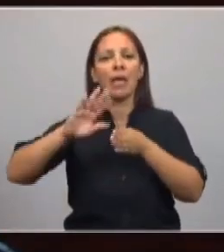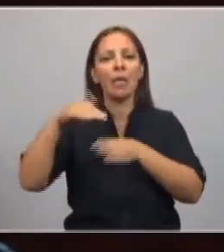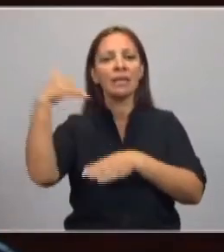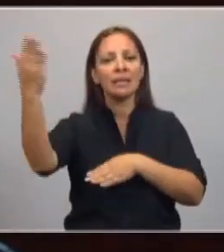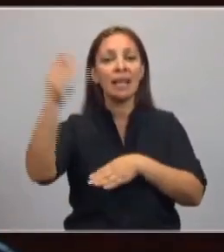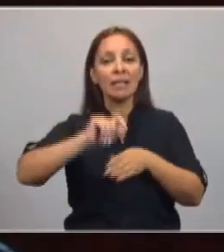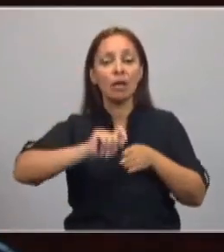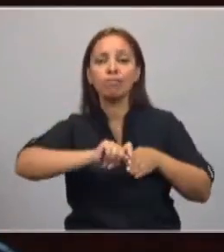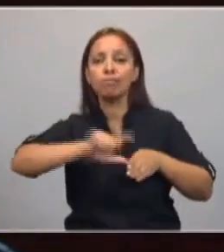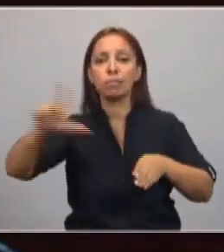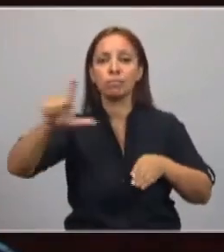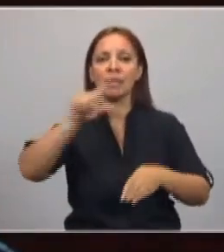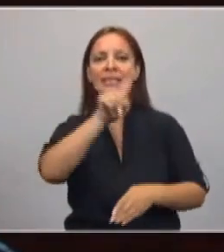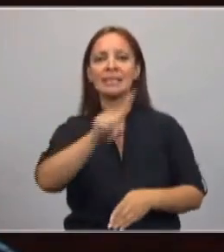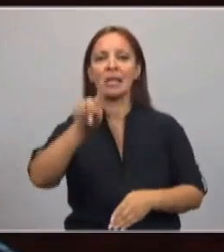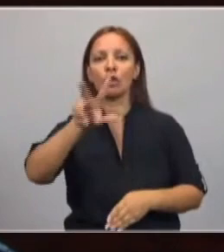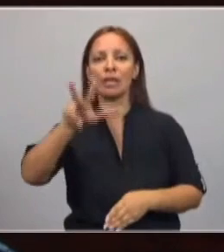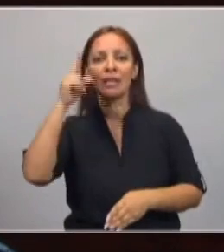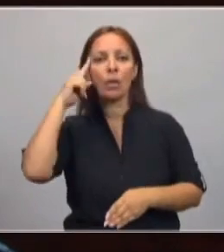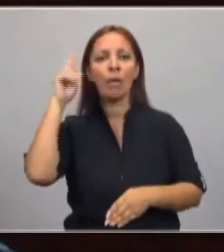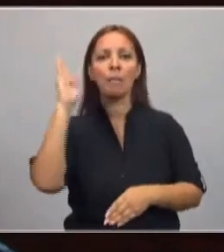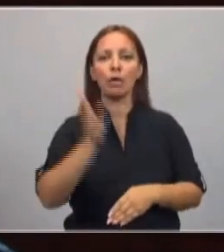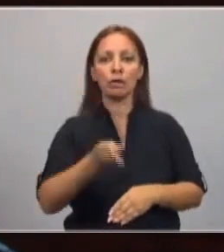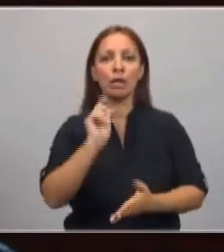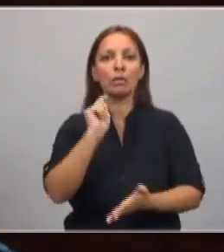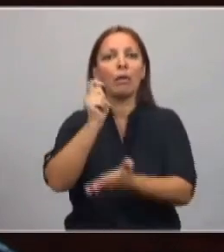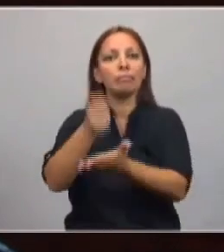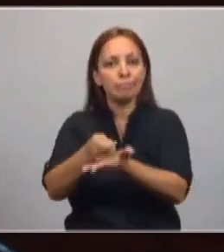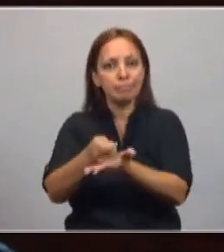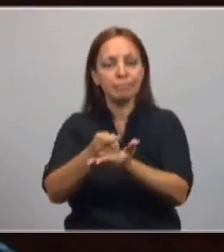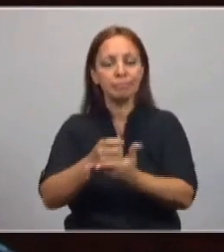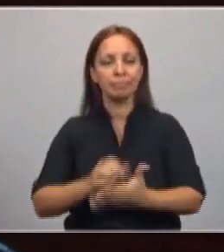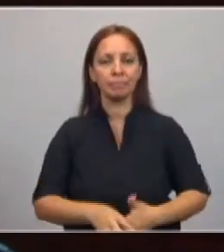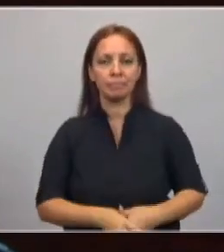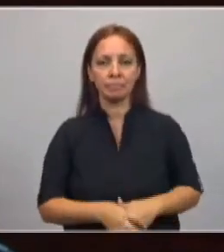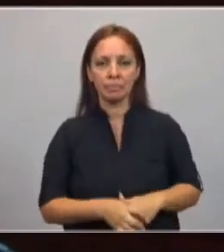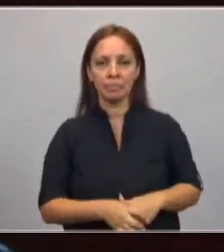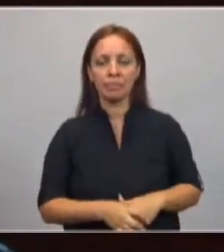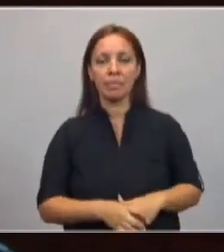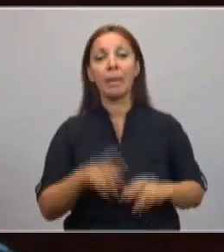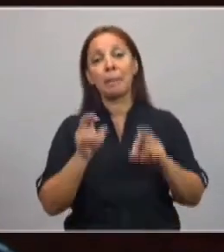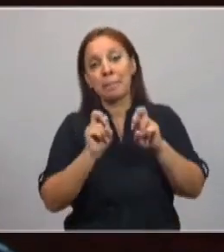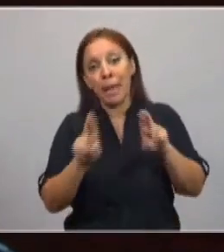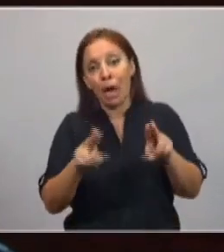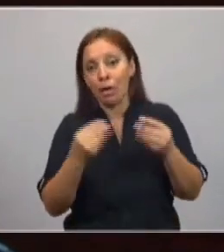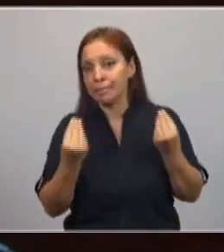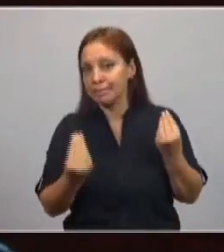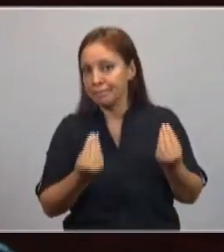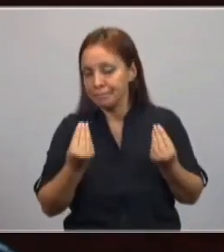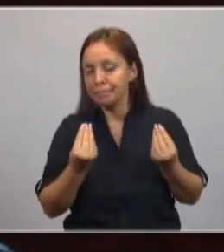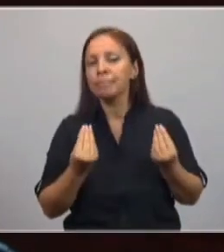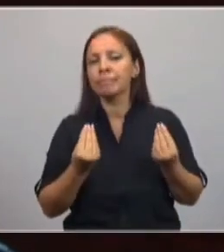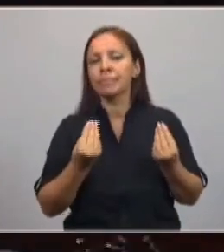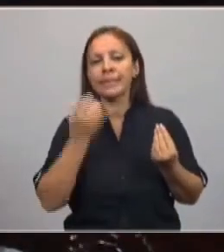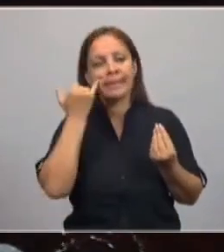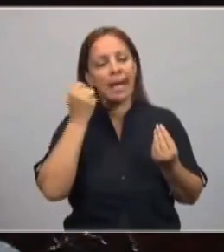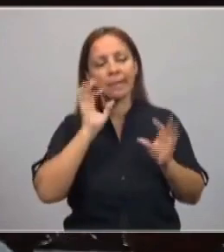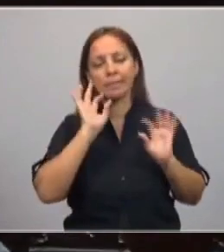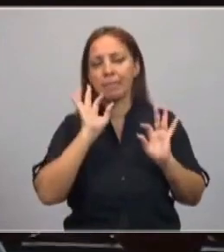un 139% en términos reales. Para peor, ya se está